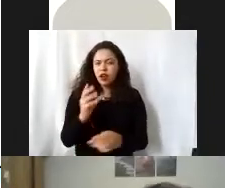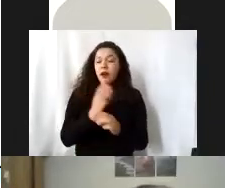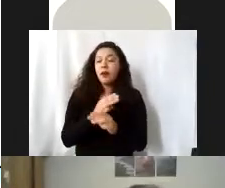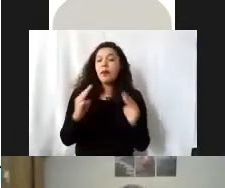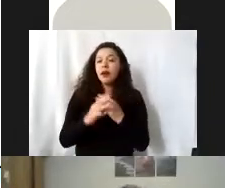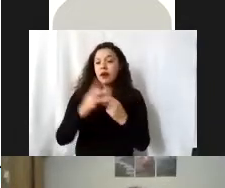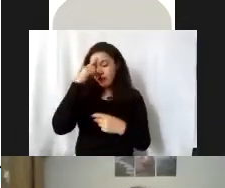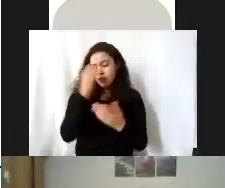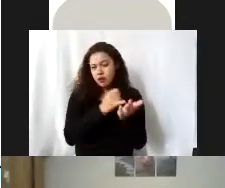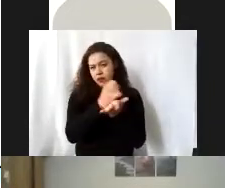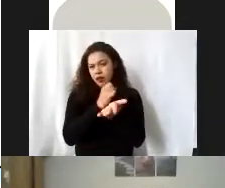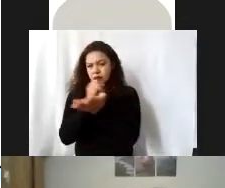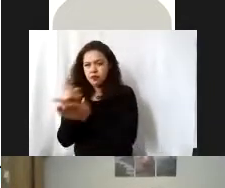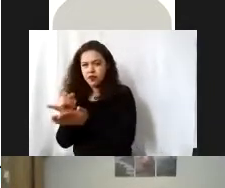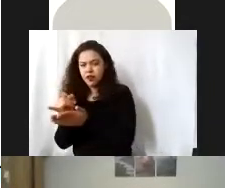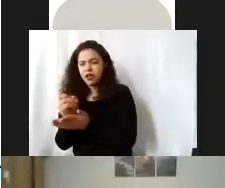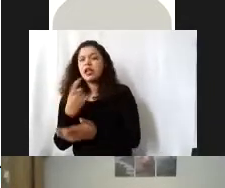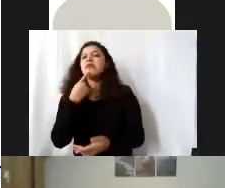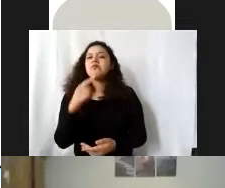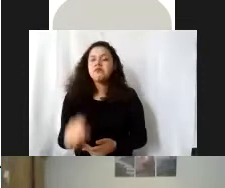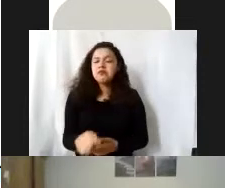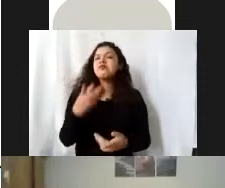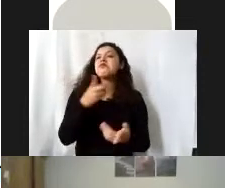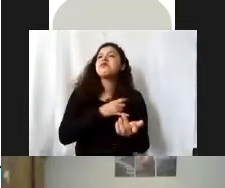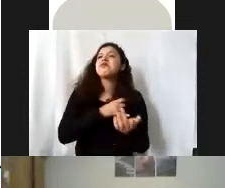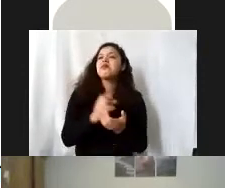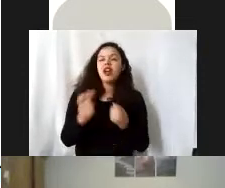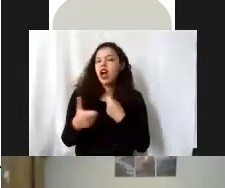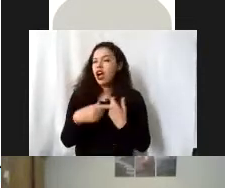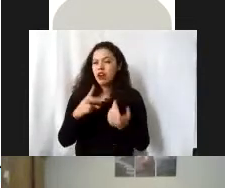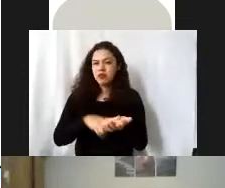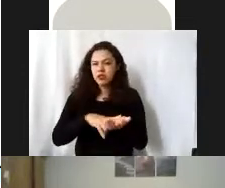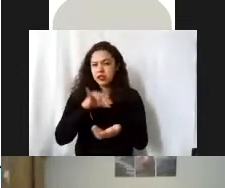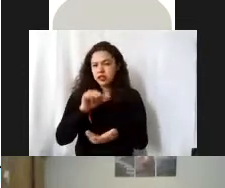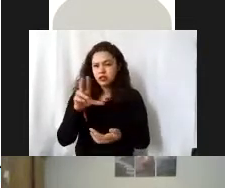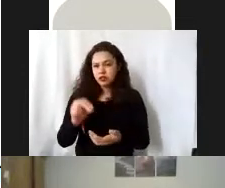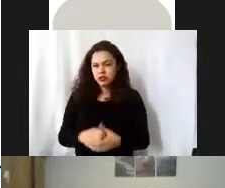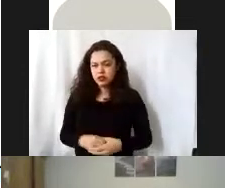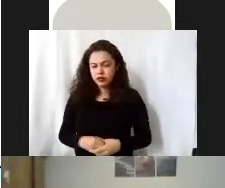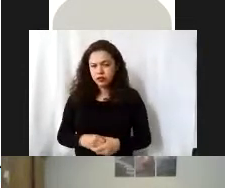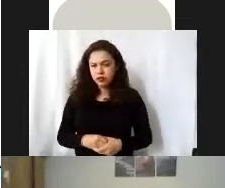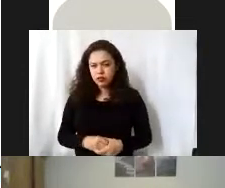dar un dictamen, una valoración o no, ¿sí?